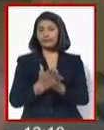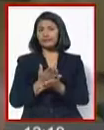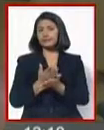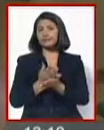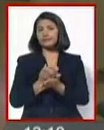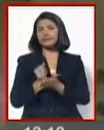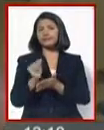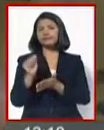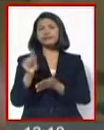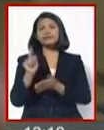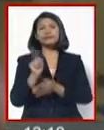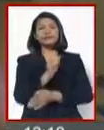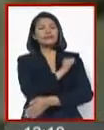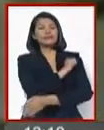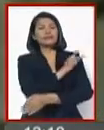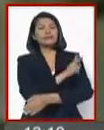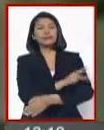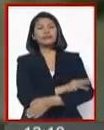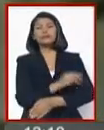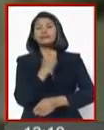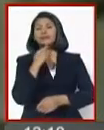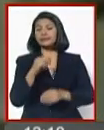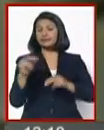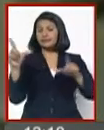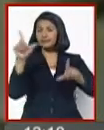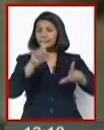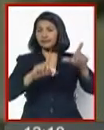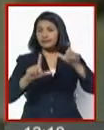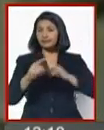un kilómetro alrededor del caso. Los análisis